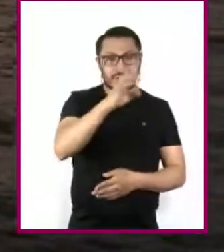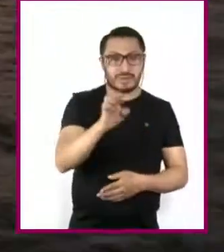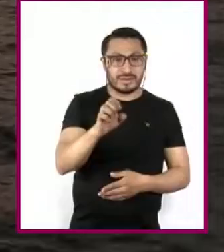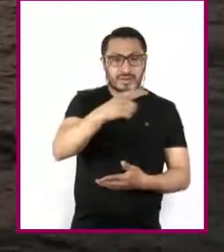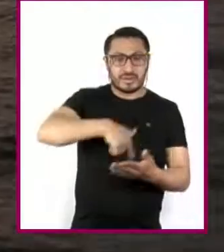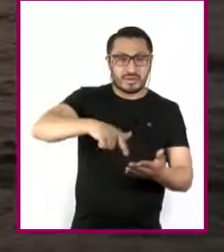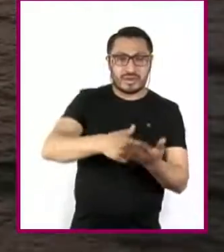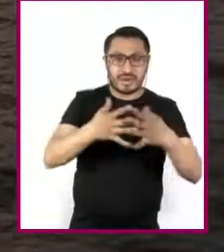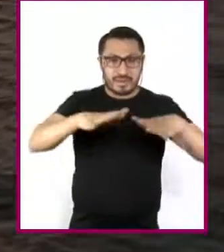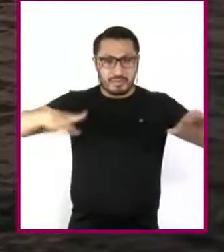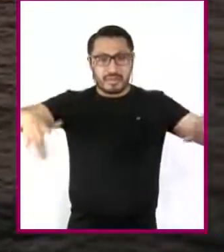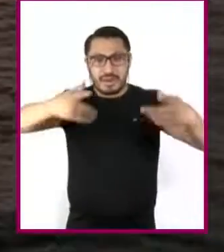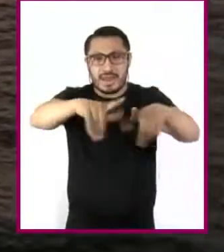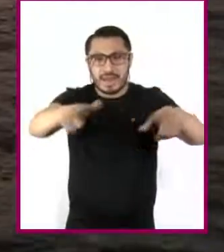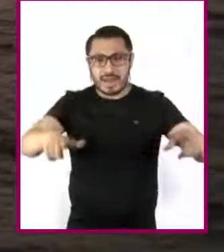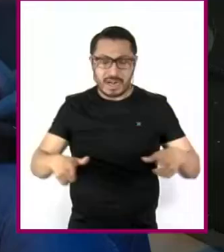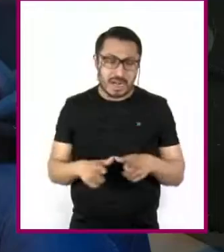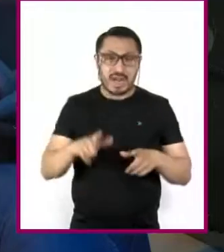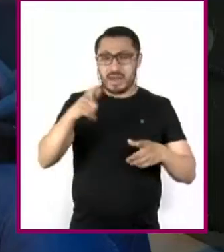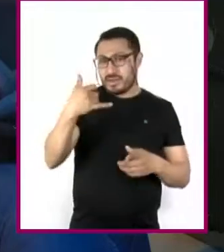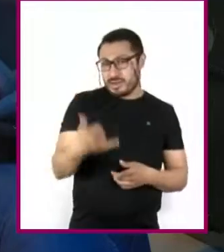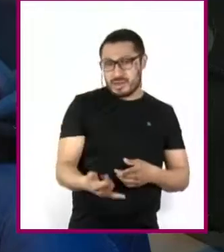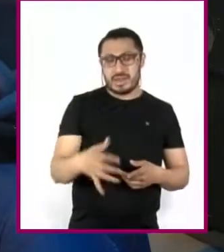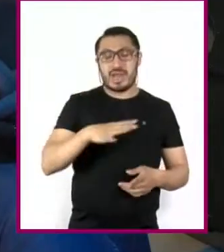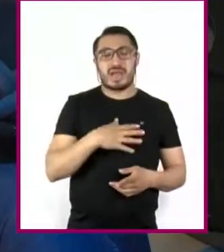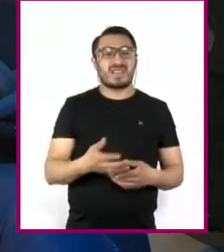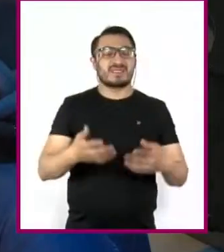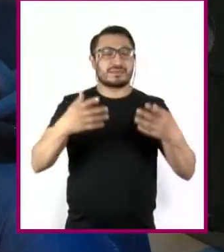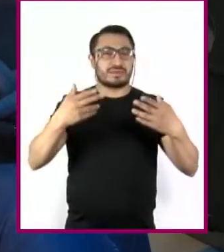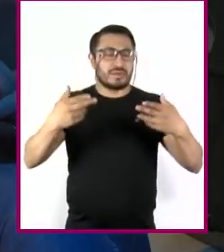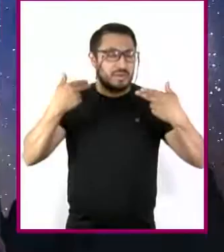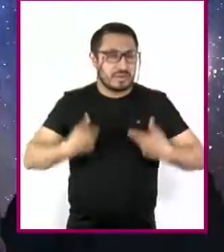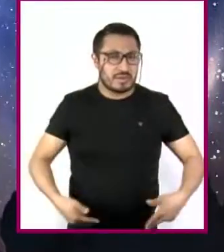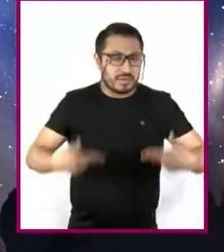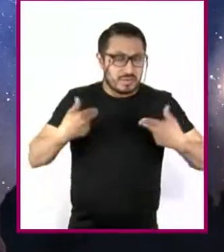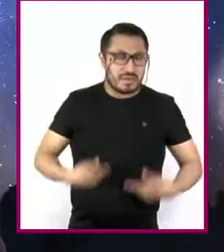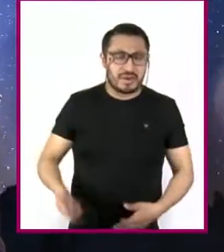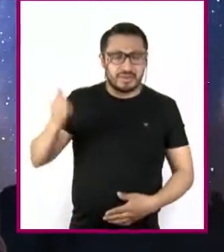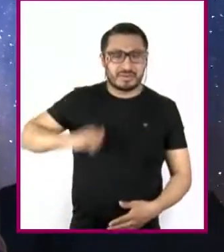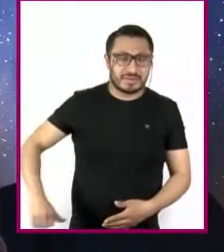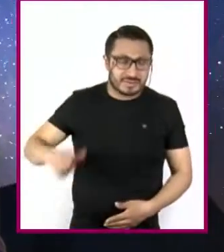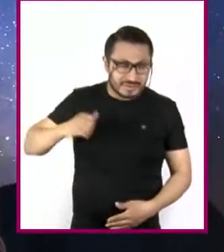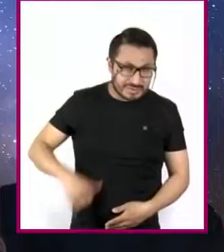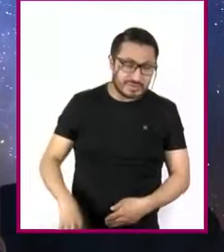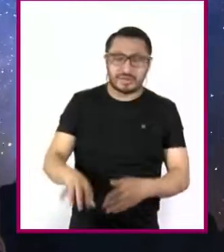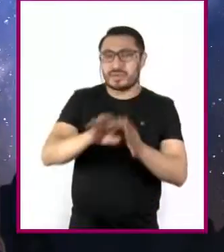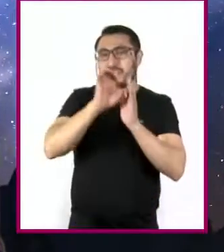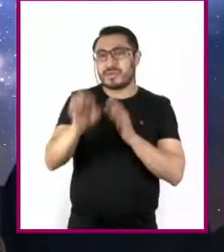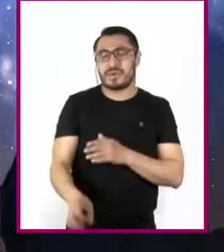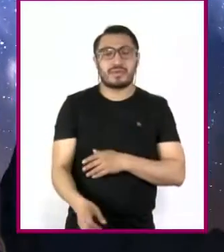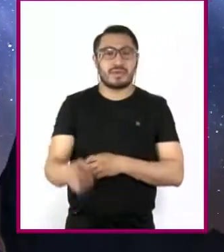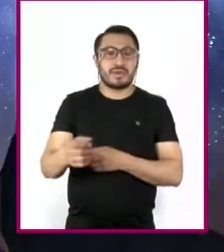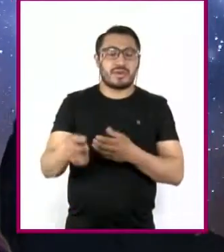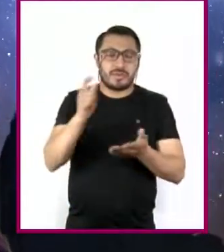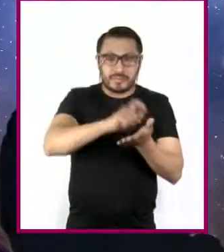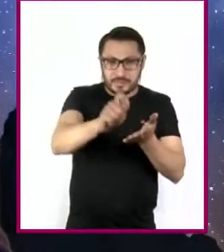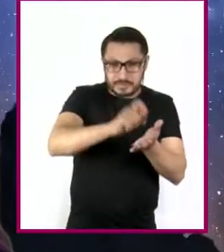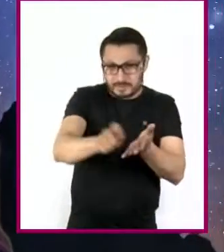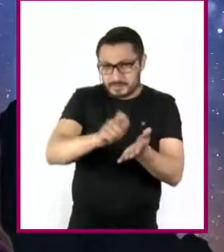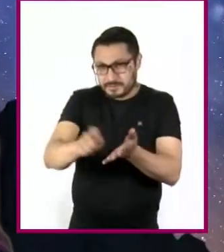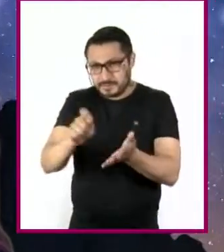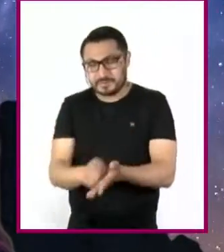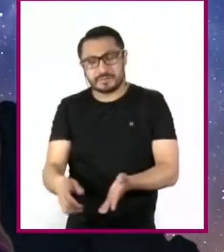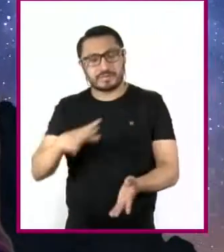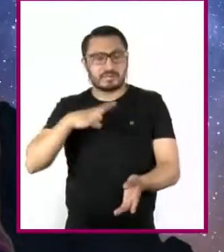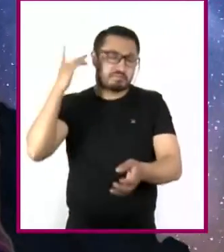de lagos, e incluso recurren a los registros humanos más antiguos, es decir, a los primeros escritos, en donde